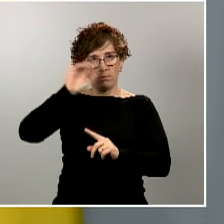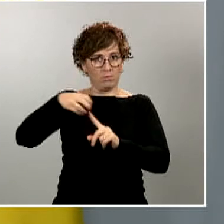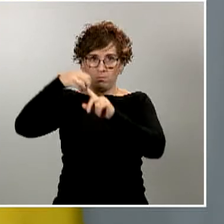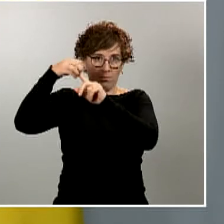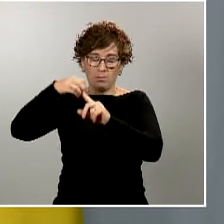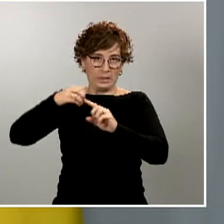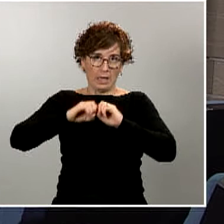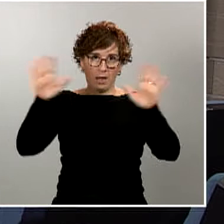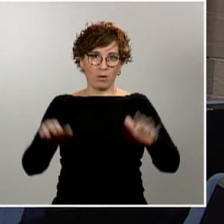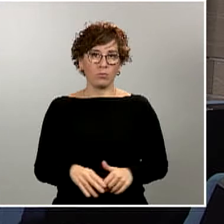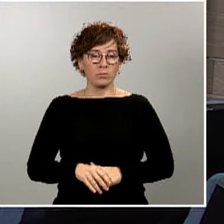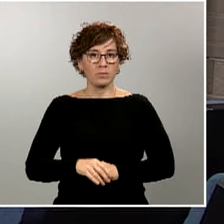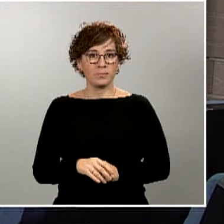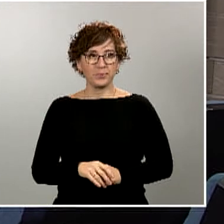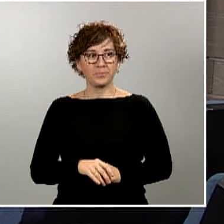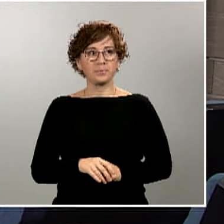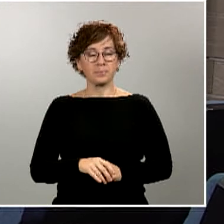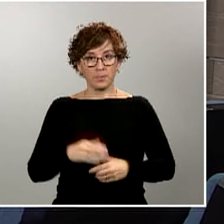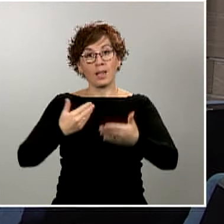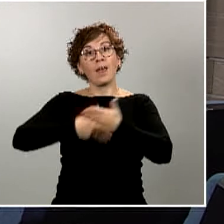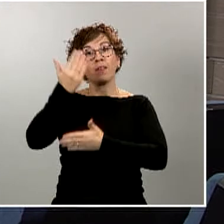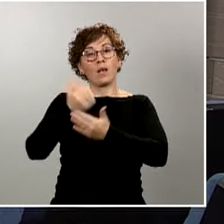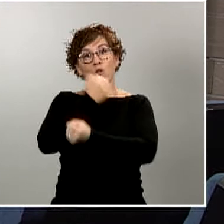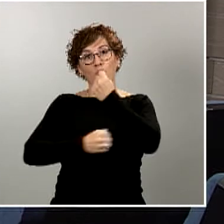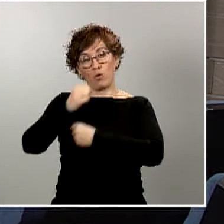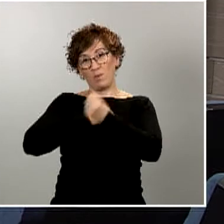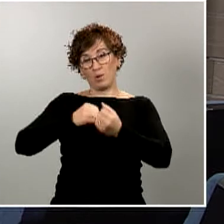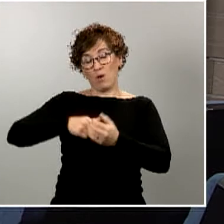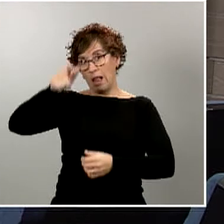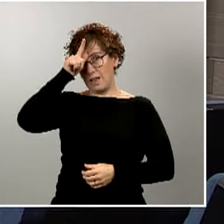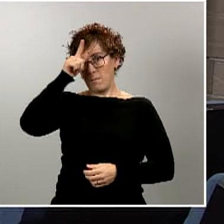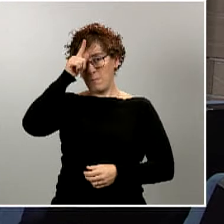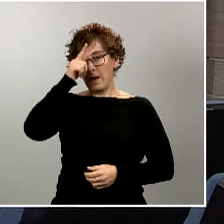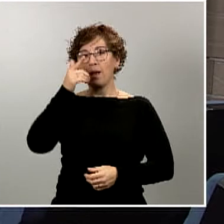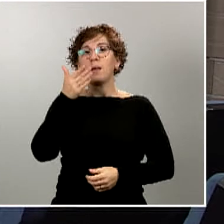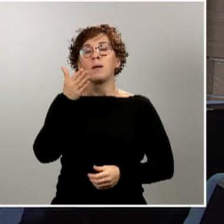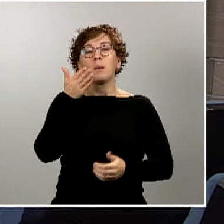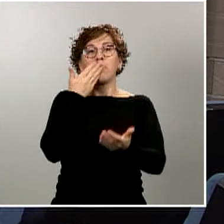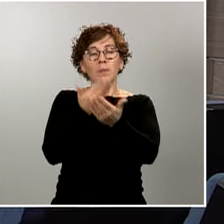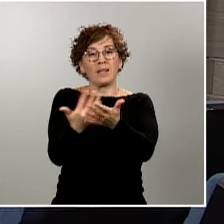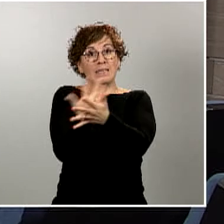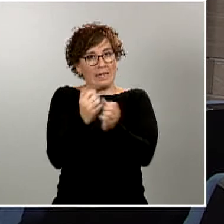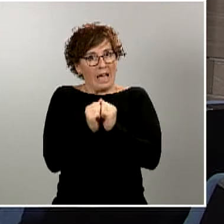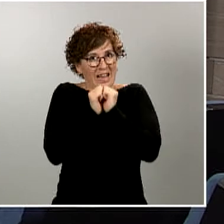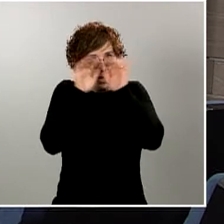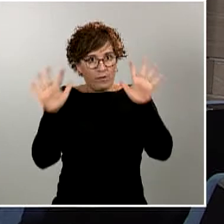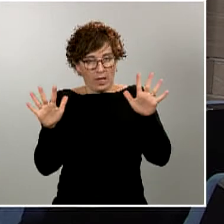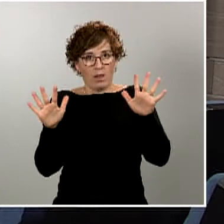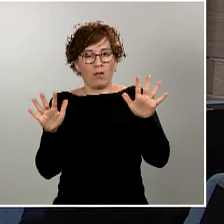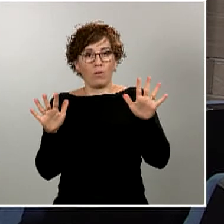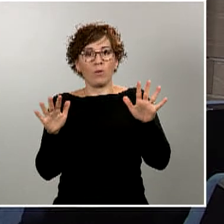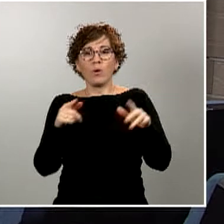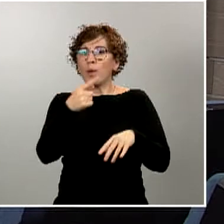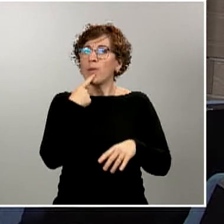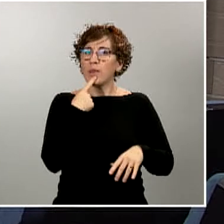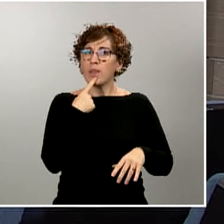país. El diario económico alemán Handelsblatt pide una clarificación. Por favor, termina la hibernación el 13